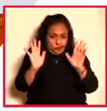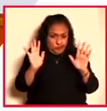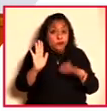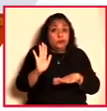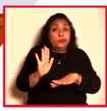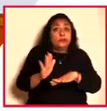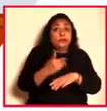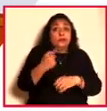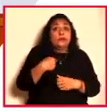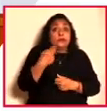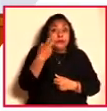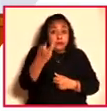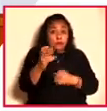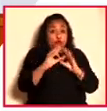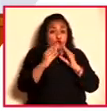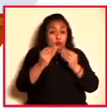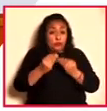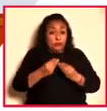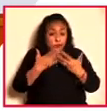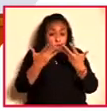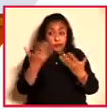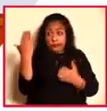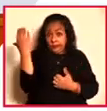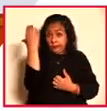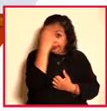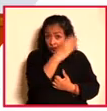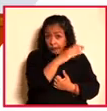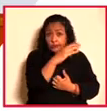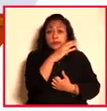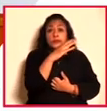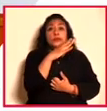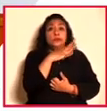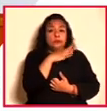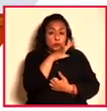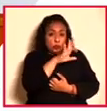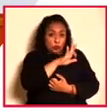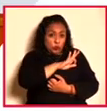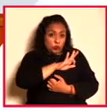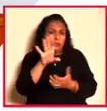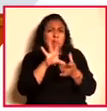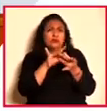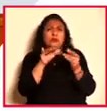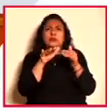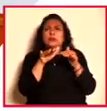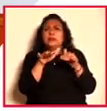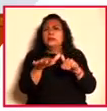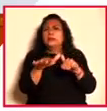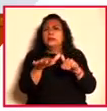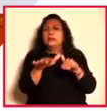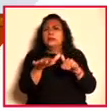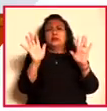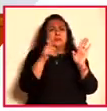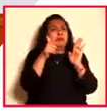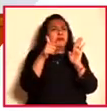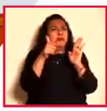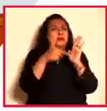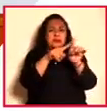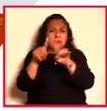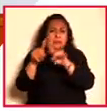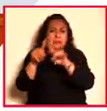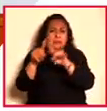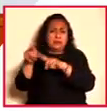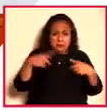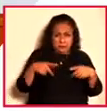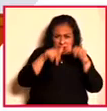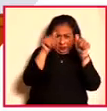precisamente el lenguaje fotográfico ofrece la posibilidad de hablar desde tantos lugares. La historiadora del arte y curadora en